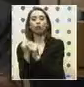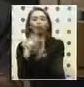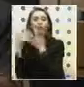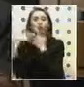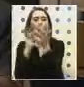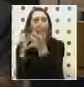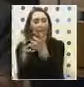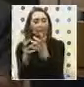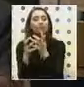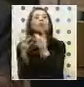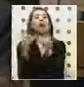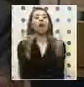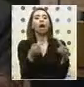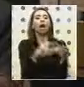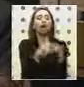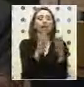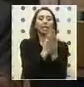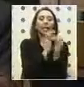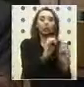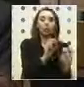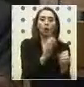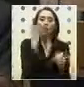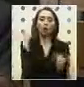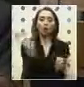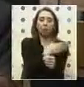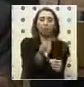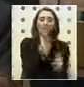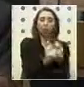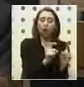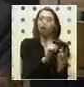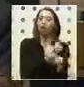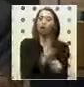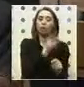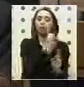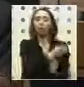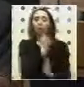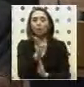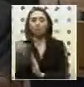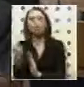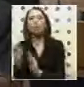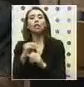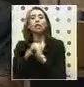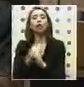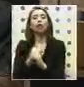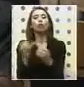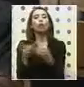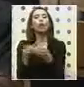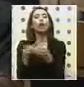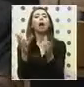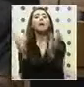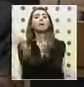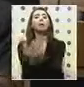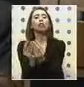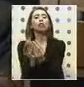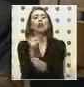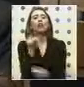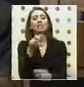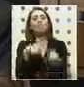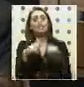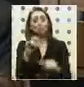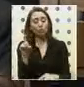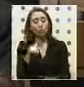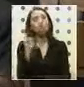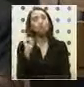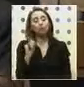educativo, hacia las minorías sexuales, etc. Sin embargo, siempre hay formas de la violencia que persisten y